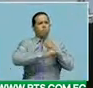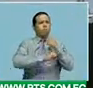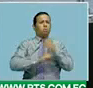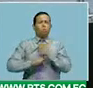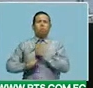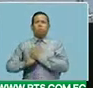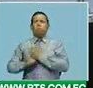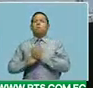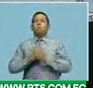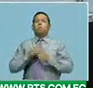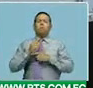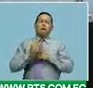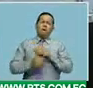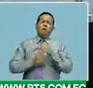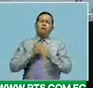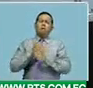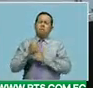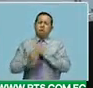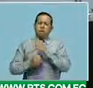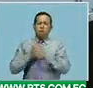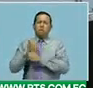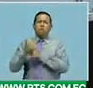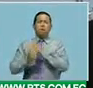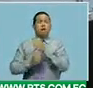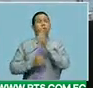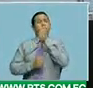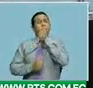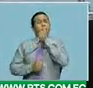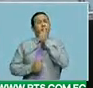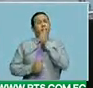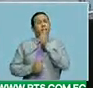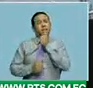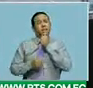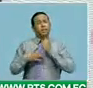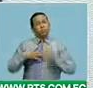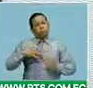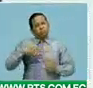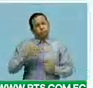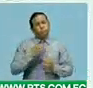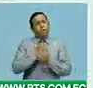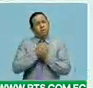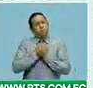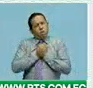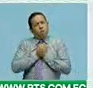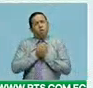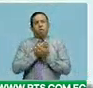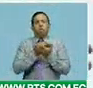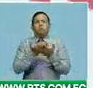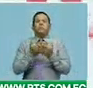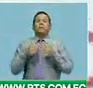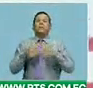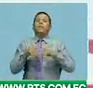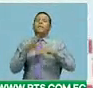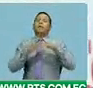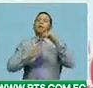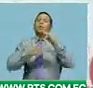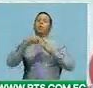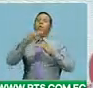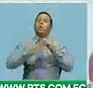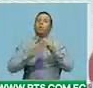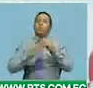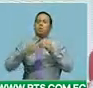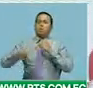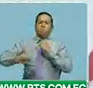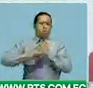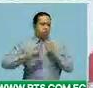tras generación, con paciencia, patriotismo y amor. Y seguir construyendo hombro a hombro